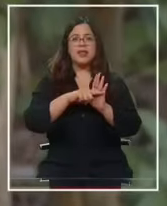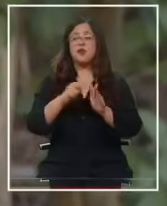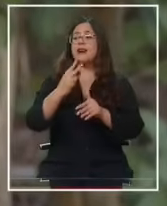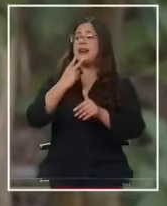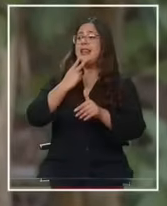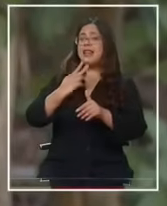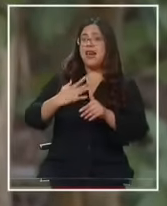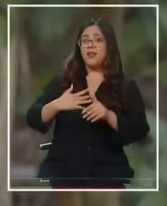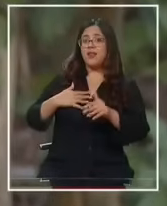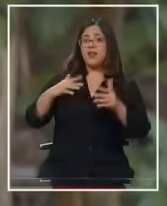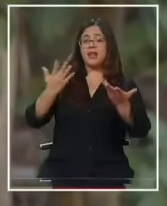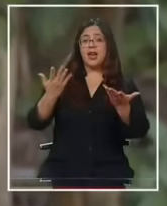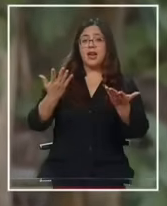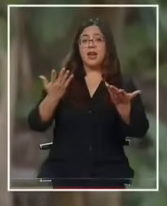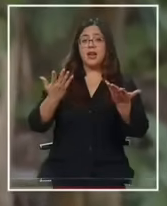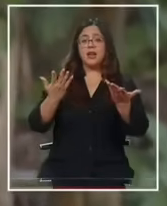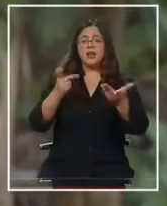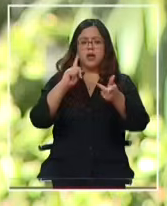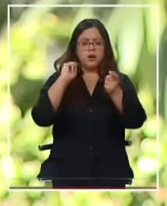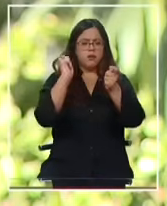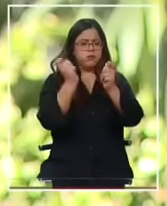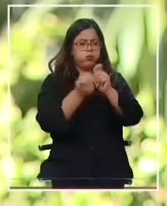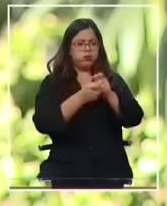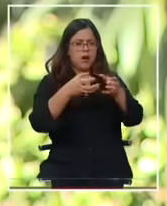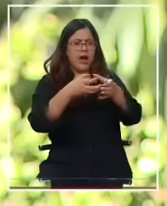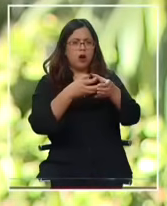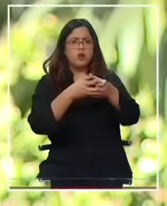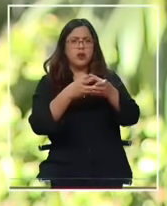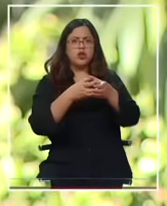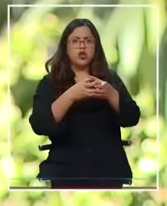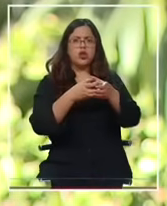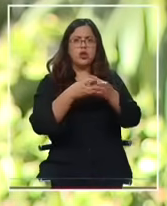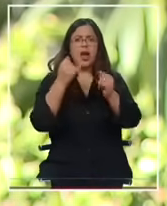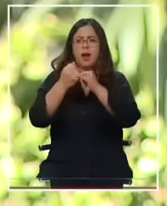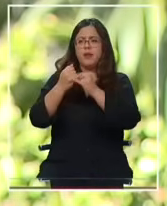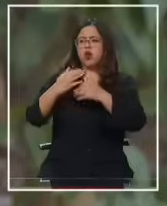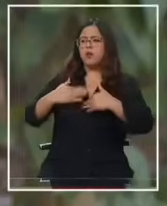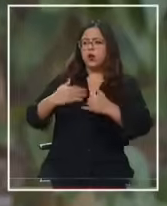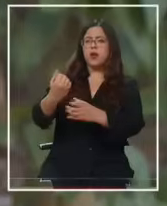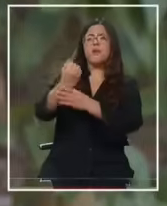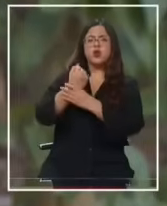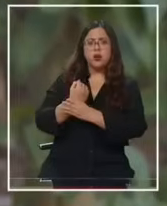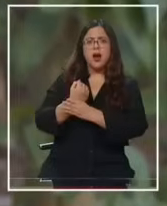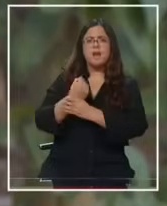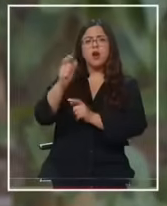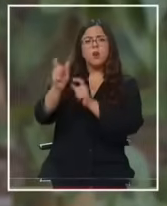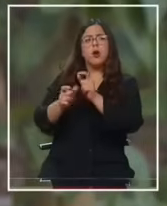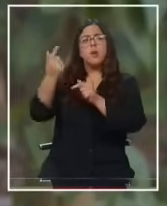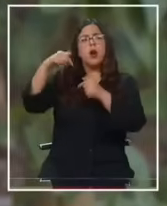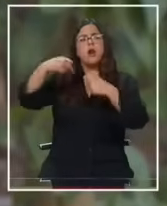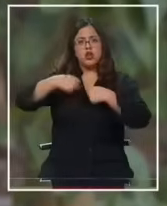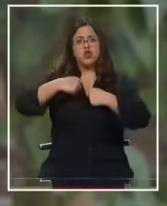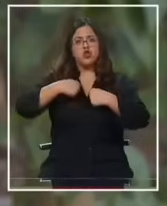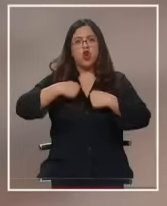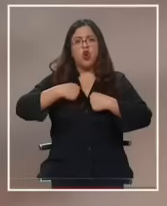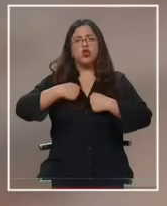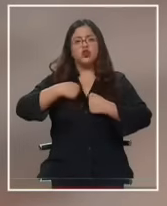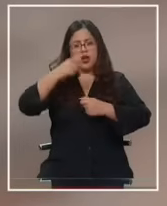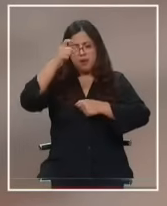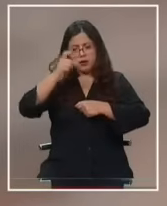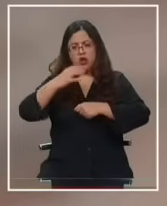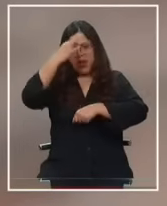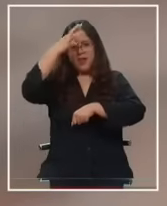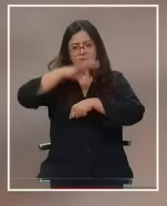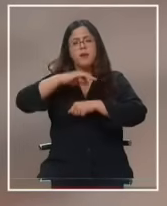vueltas, personas que ahora son de agrupaciones de pacientes y que son amigos míos porque me ayudaban con mis pacientes y resulta que ahora soy yo la paciente.